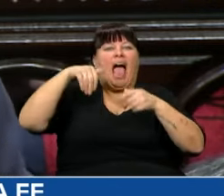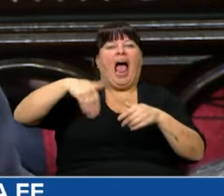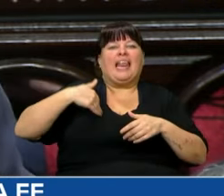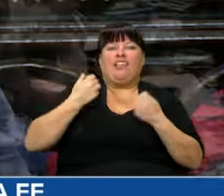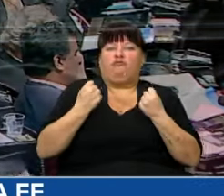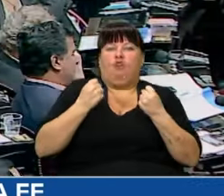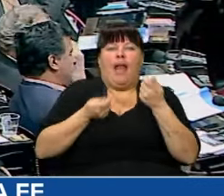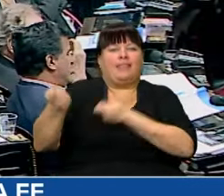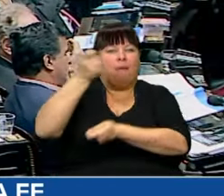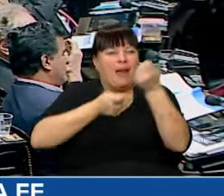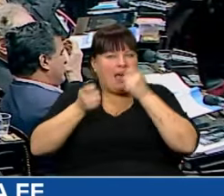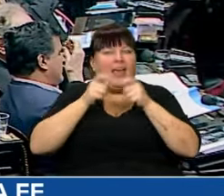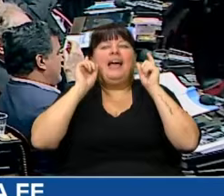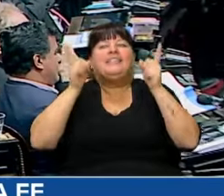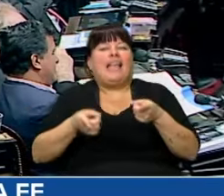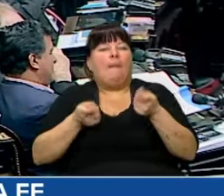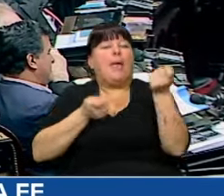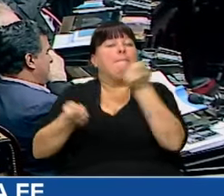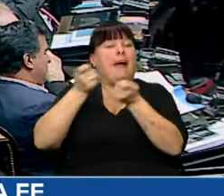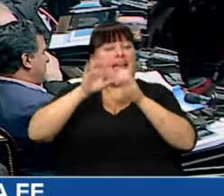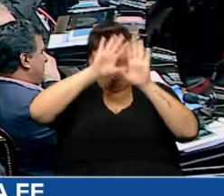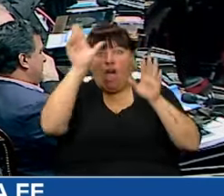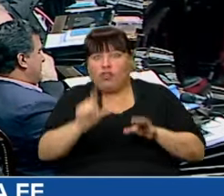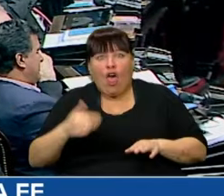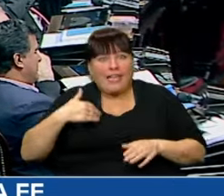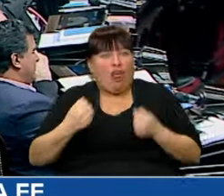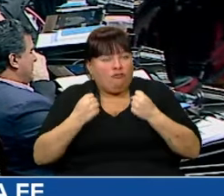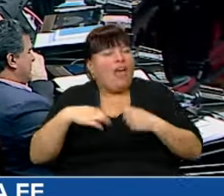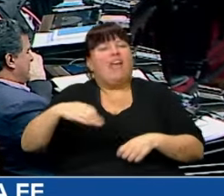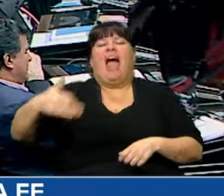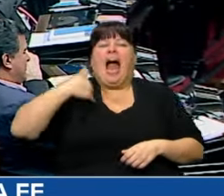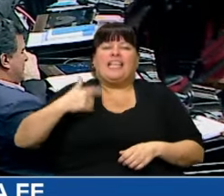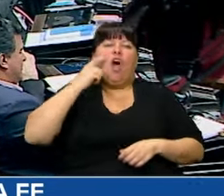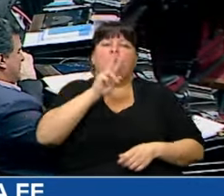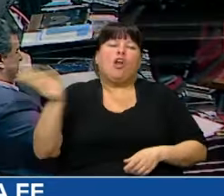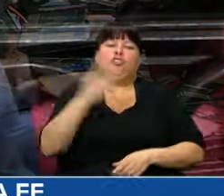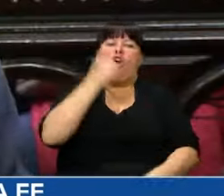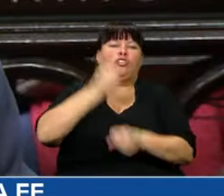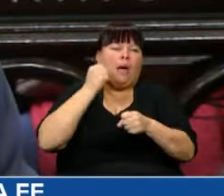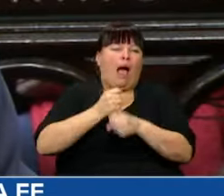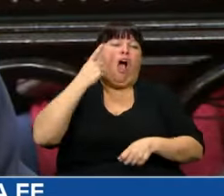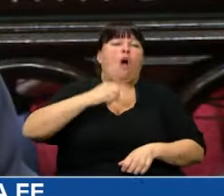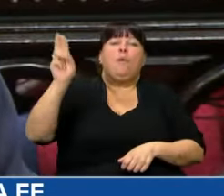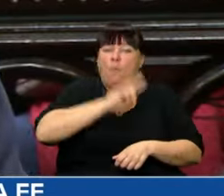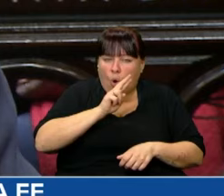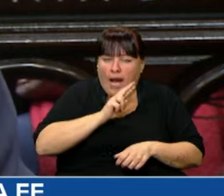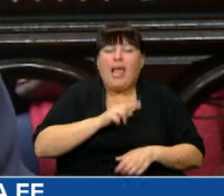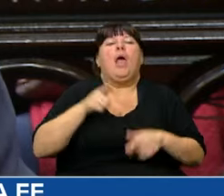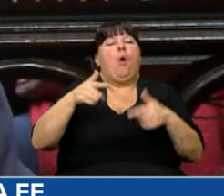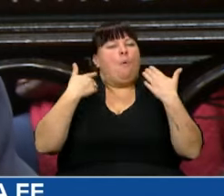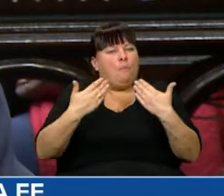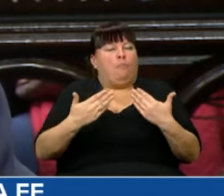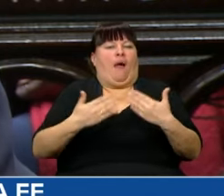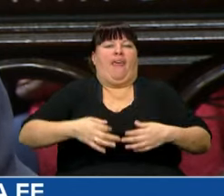interno potente. Y para que tengamos un mercado interno potente, tenemos que tener argentinos y argentinas, trabajadores y trabajadoras que